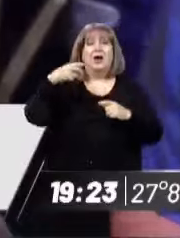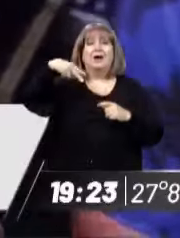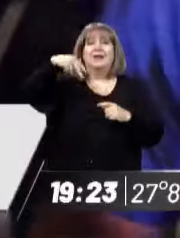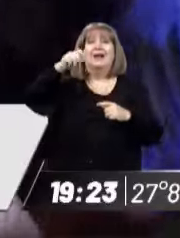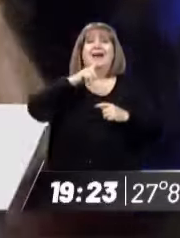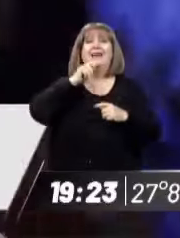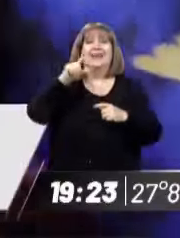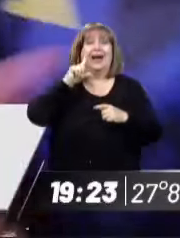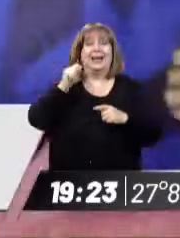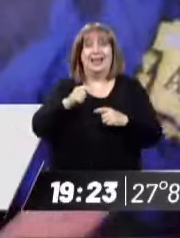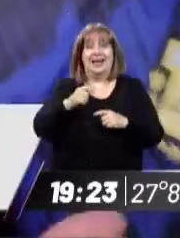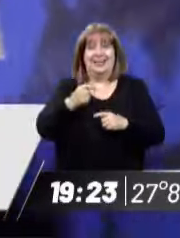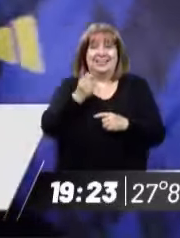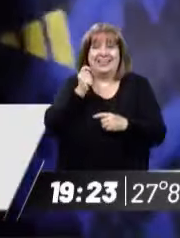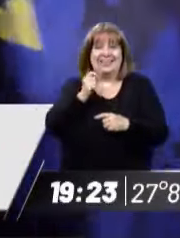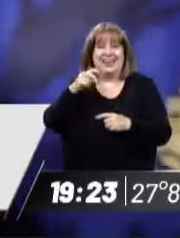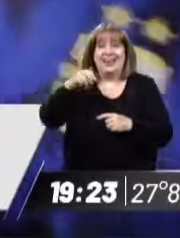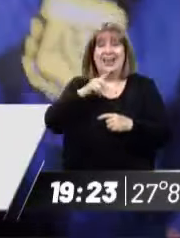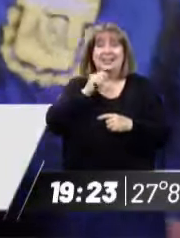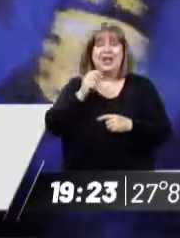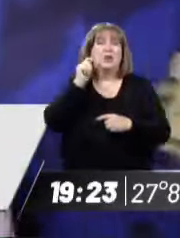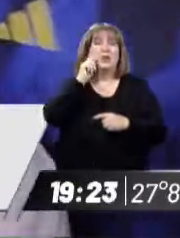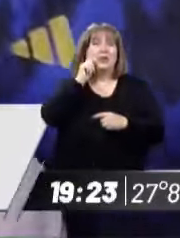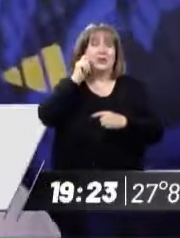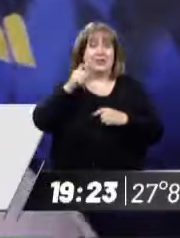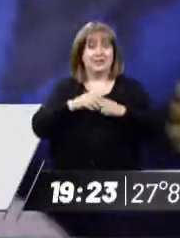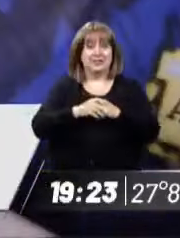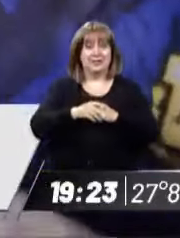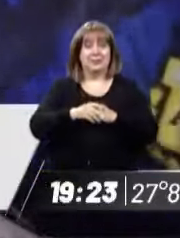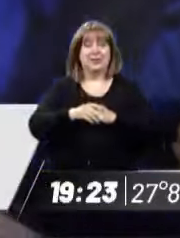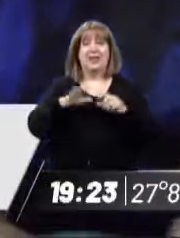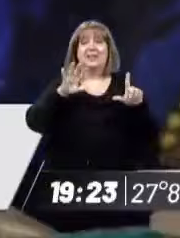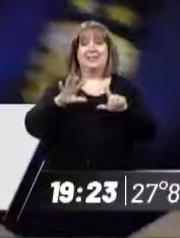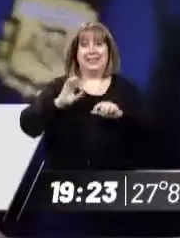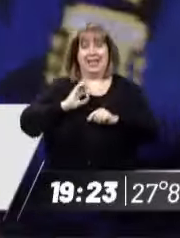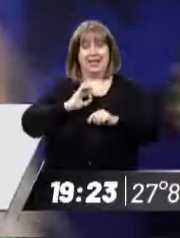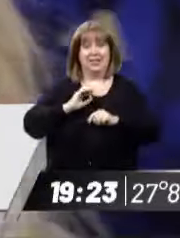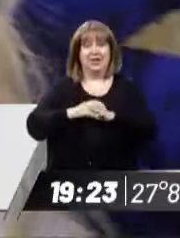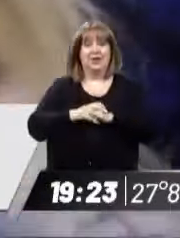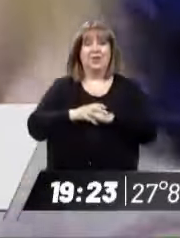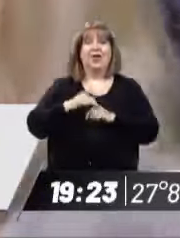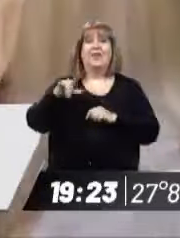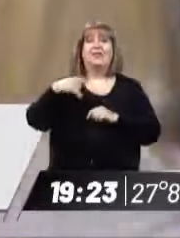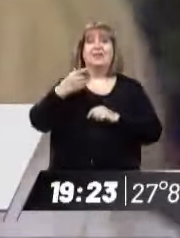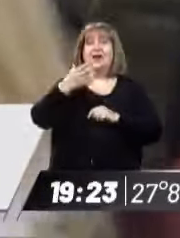Sí, sí, otra vez. ¿Enamorado? Sí, sí, 30 años llevo. ¿Qué querés? La careta de Messi la vas a usar,